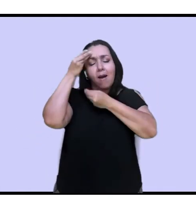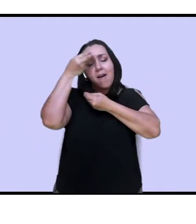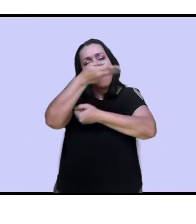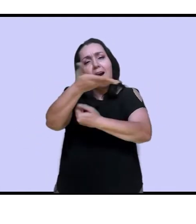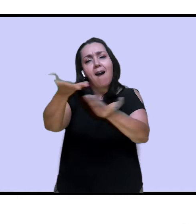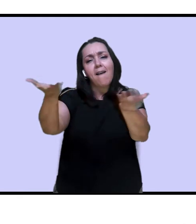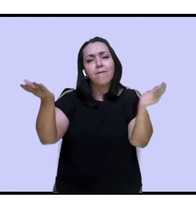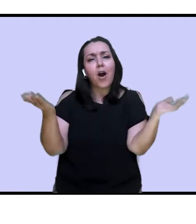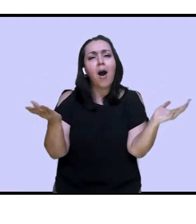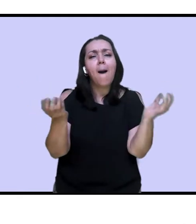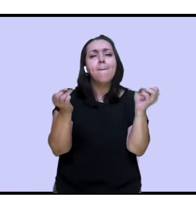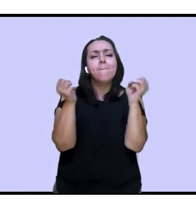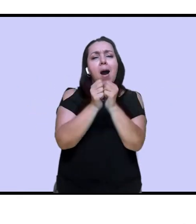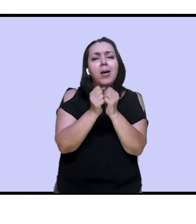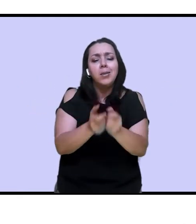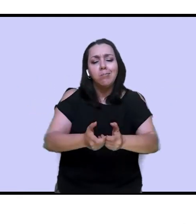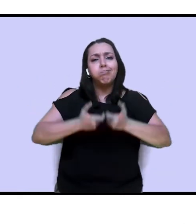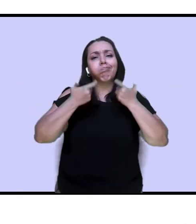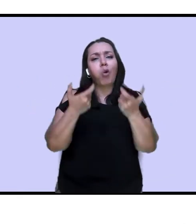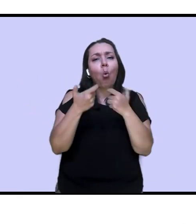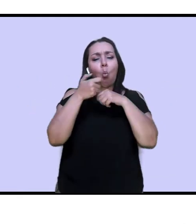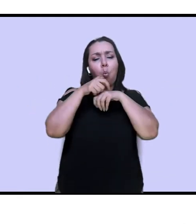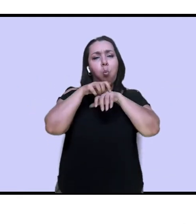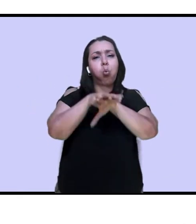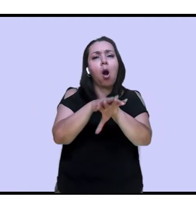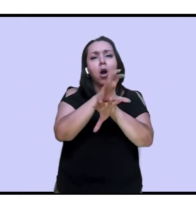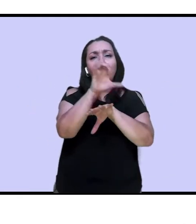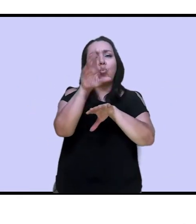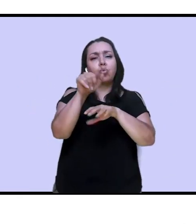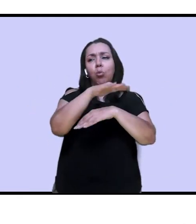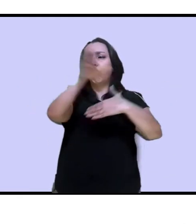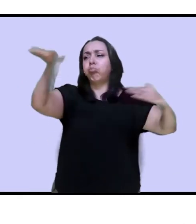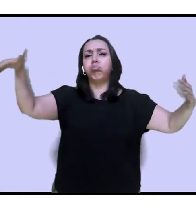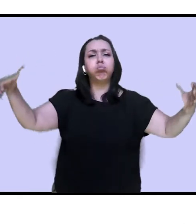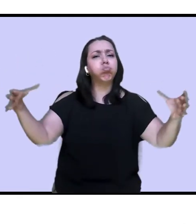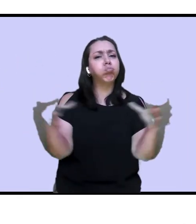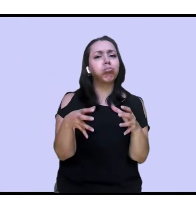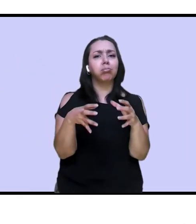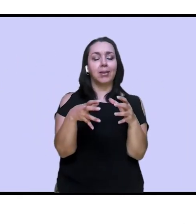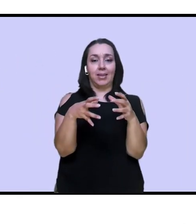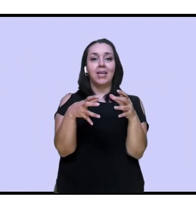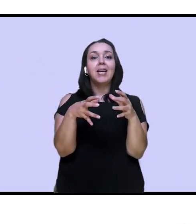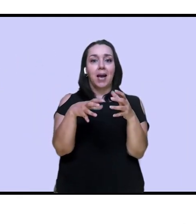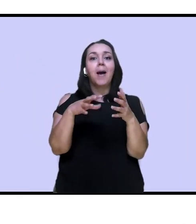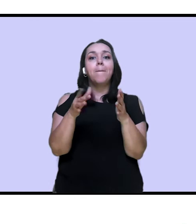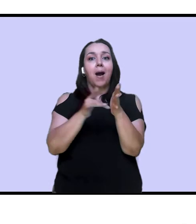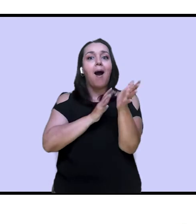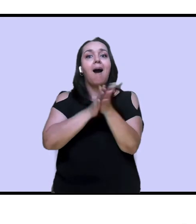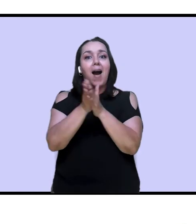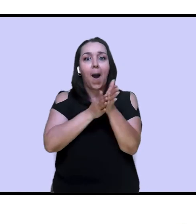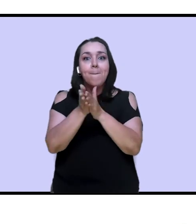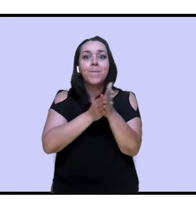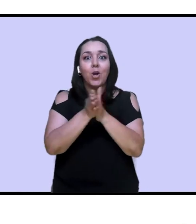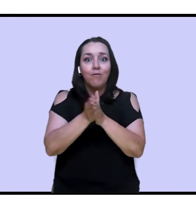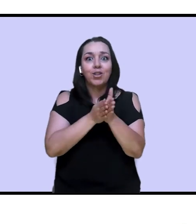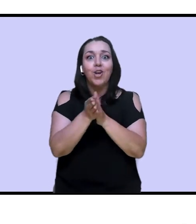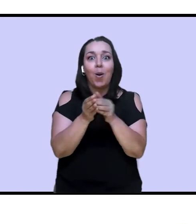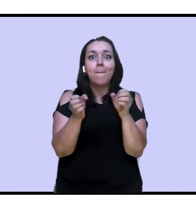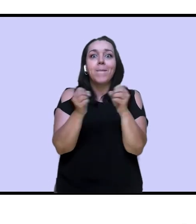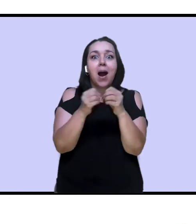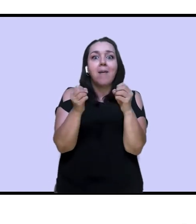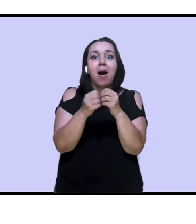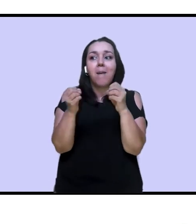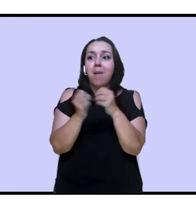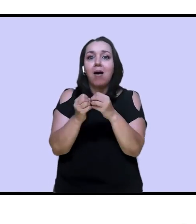recurso pedagógico para enriquecernos absolutamente todos. Y para aprovechar todo esto, sin